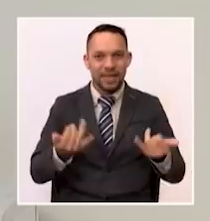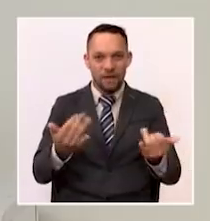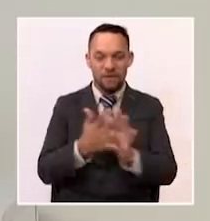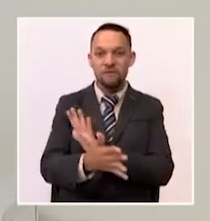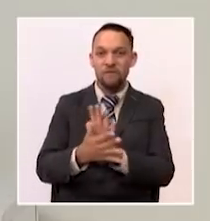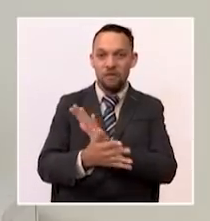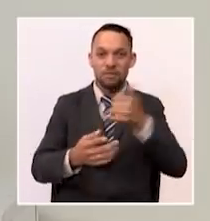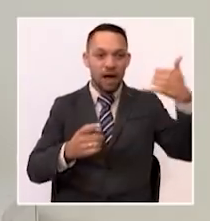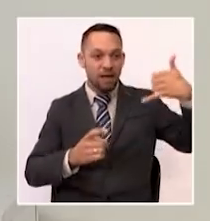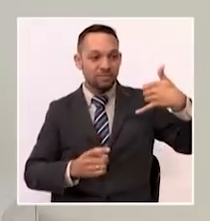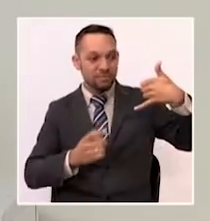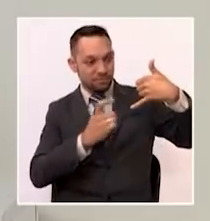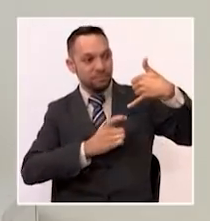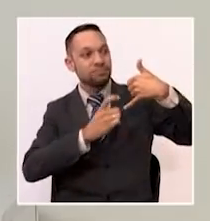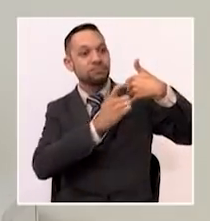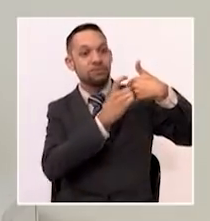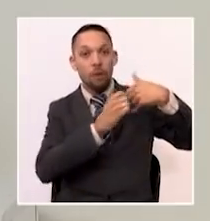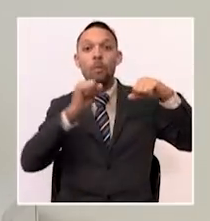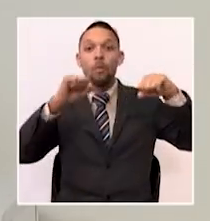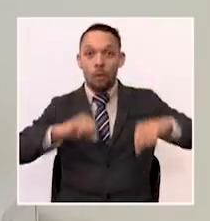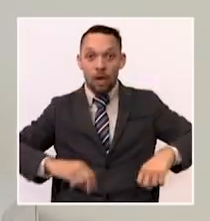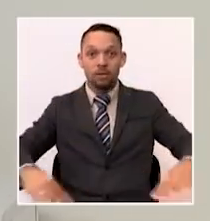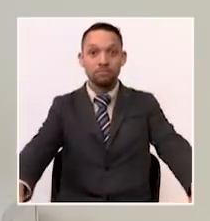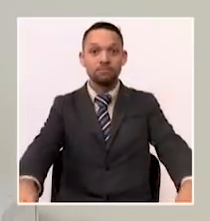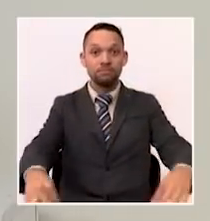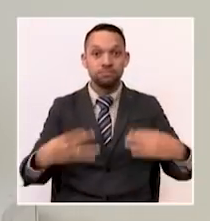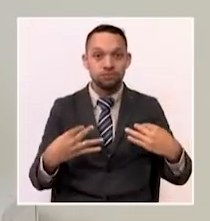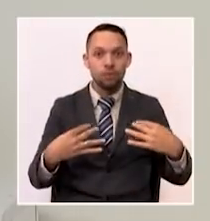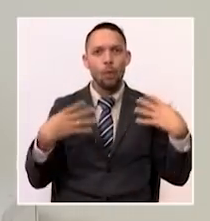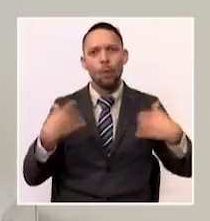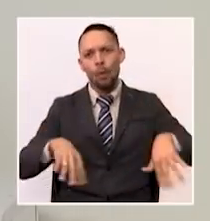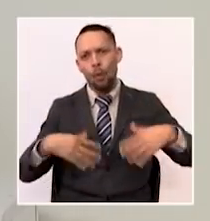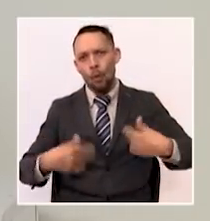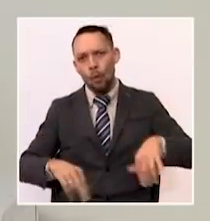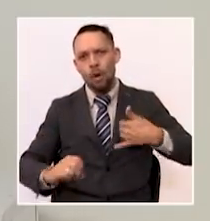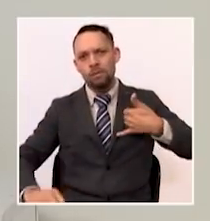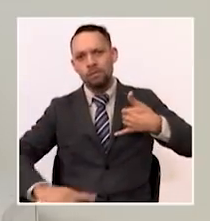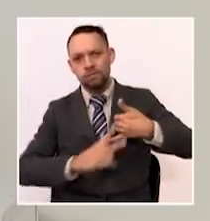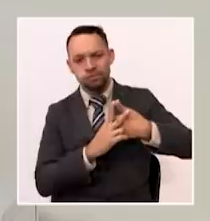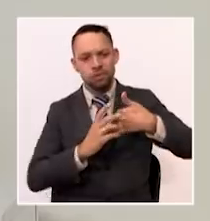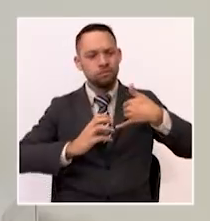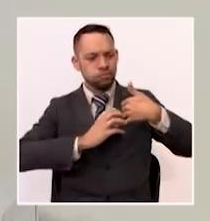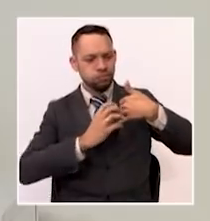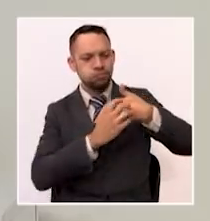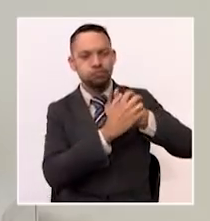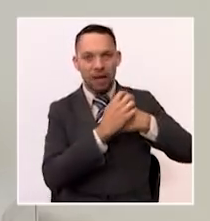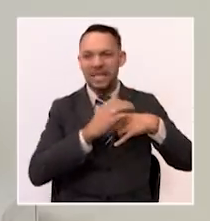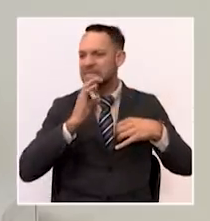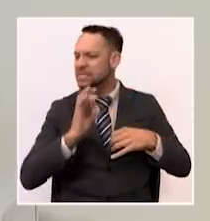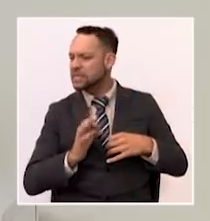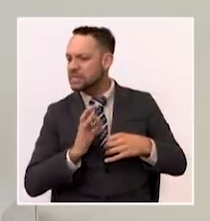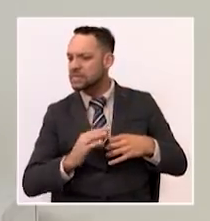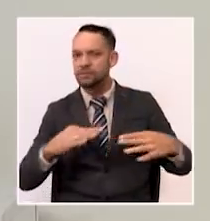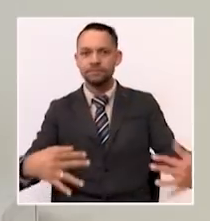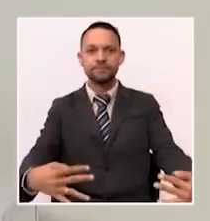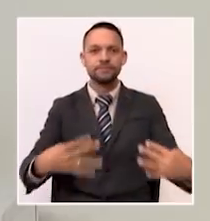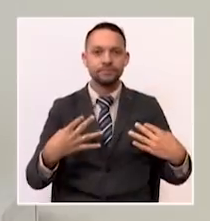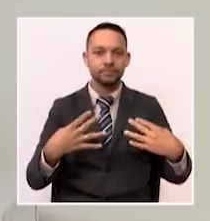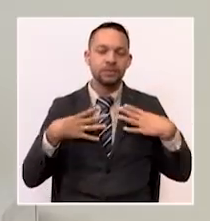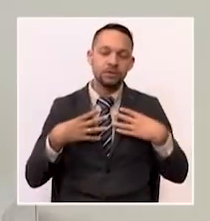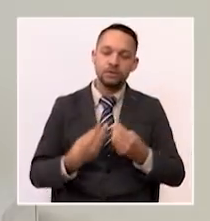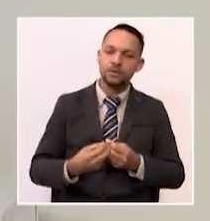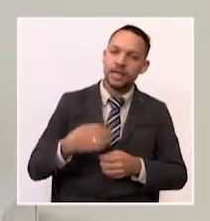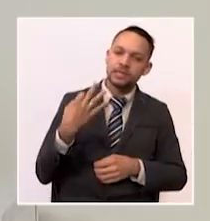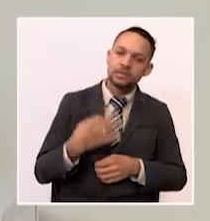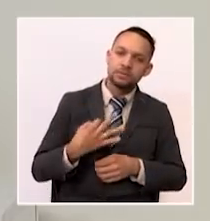porque somos conscientes de que nos ven desde todas las regiones de Colombia y eso por supuesto que nos encanta. Lo que hemos recordado siempre,